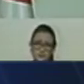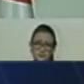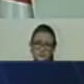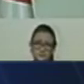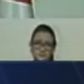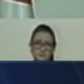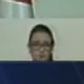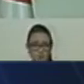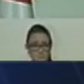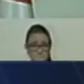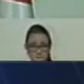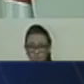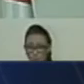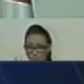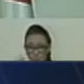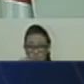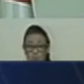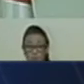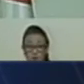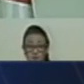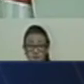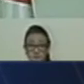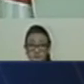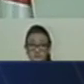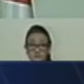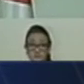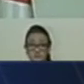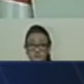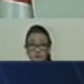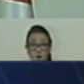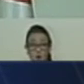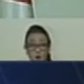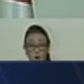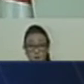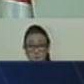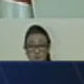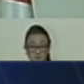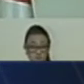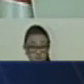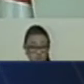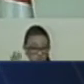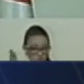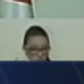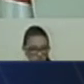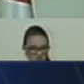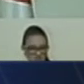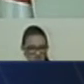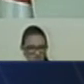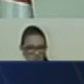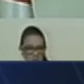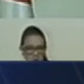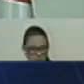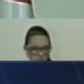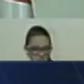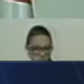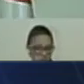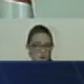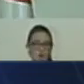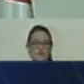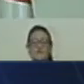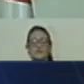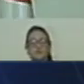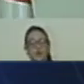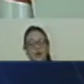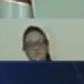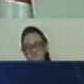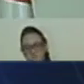No hay pensiones, no hay jubilaciones. Por ejemplo, y de Colombia es que viene toda esa conseja, que Venezuela es mala, que es mala, que es mala. No, Venezuela es bella, la amo